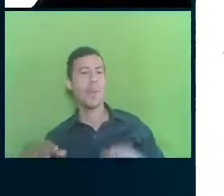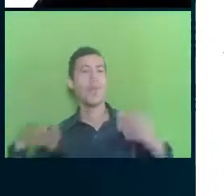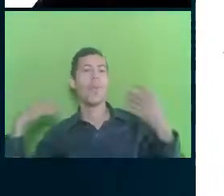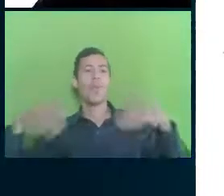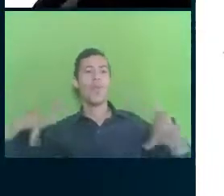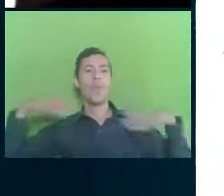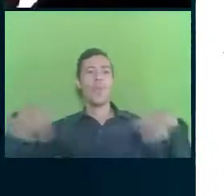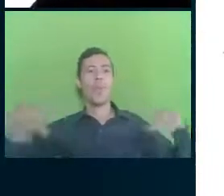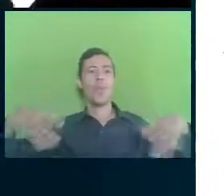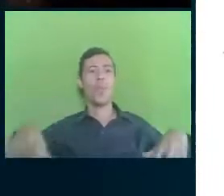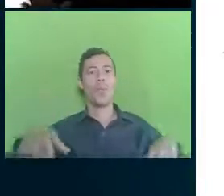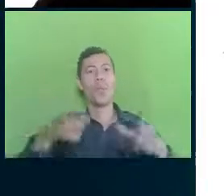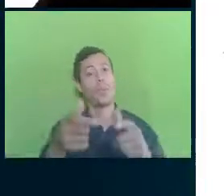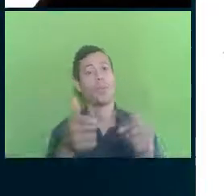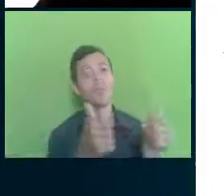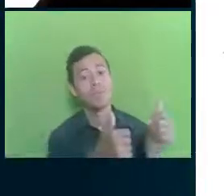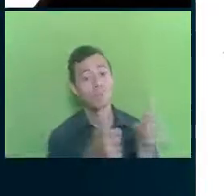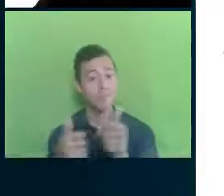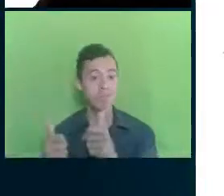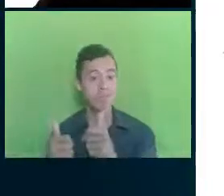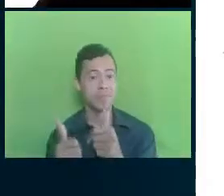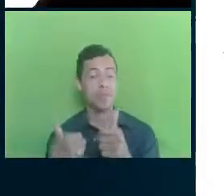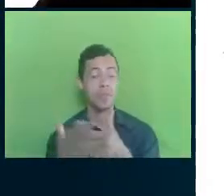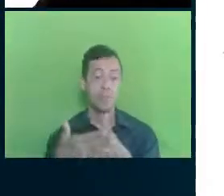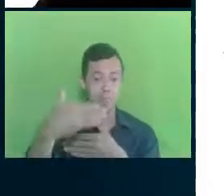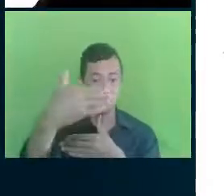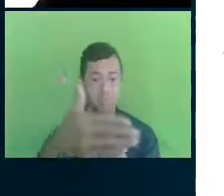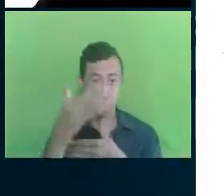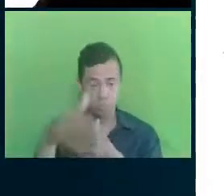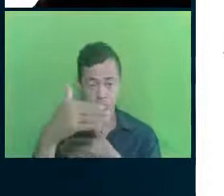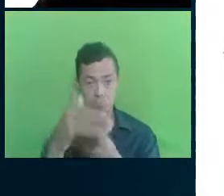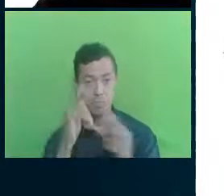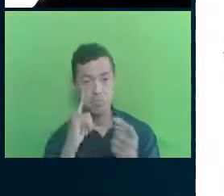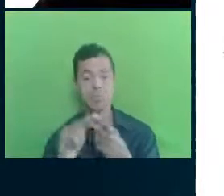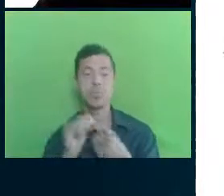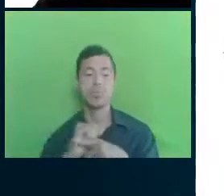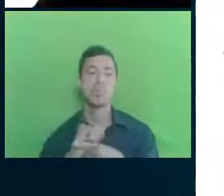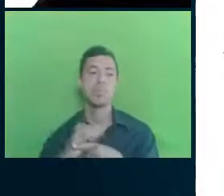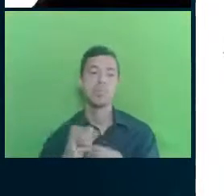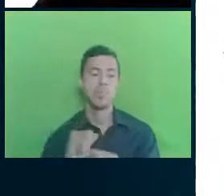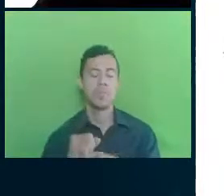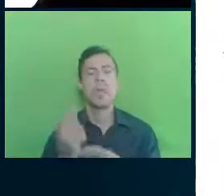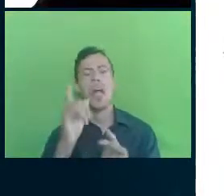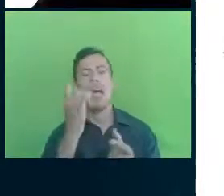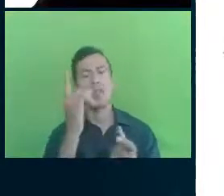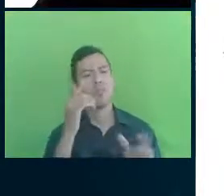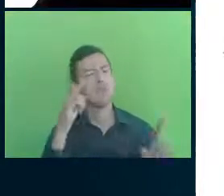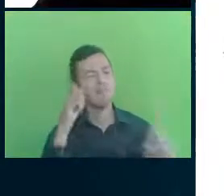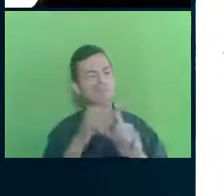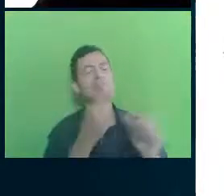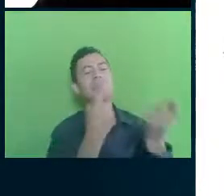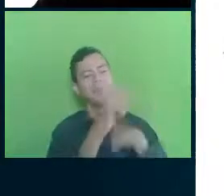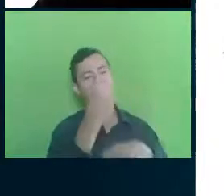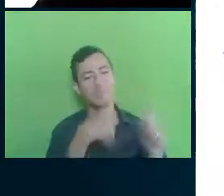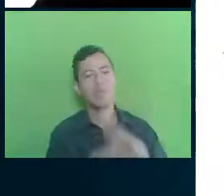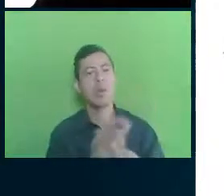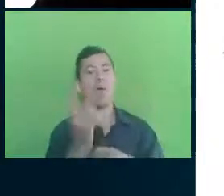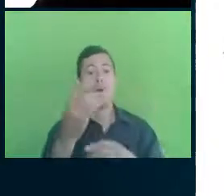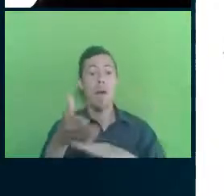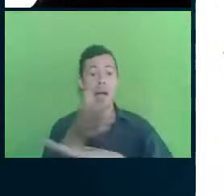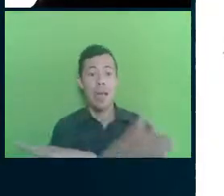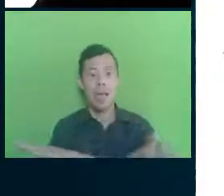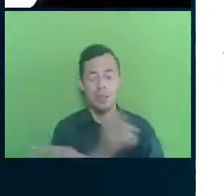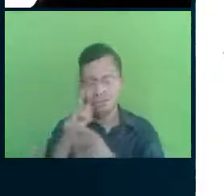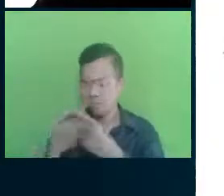predicción. Estoy prediciendo qué va a suceder en el siguiente ciclo. Si ustedes comienzan a ver, por ejemplo, proyecciones de ventas o proyecciones de inventario,